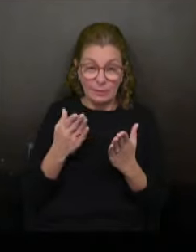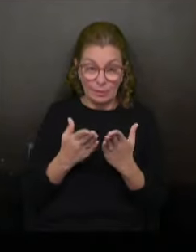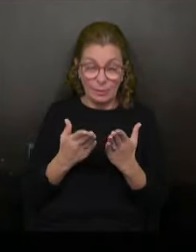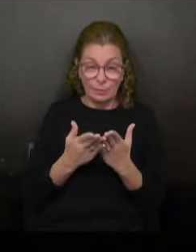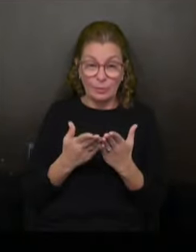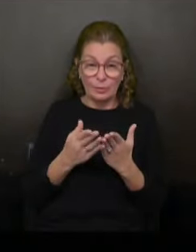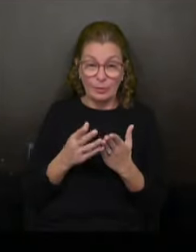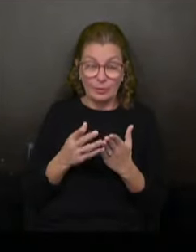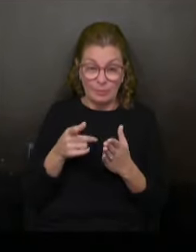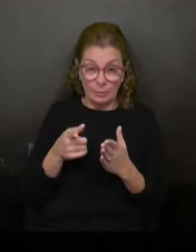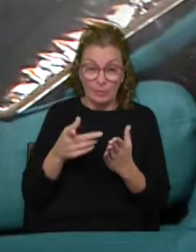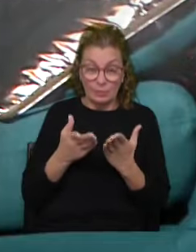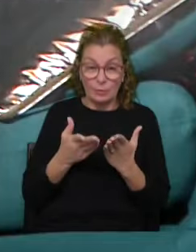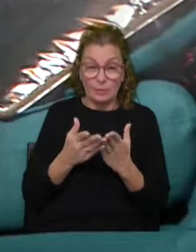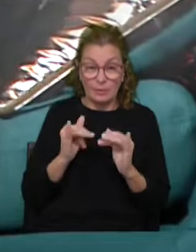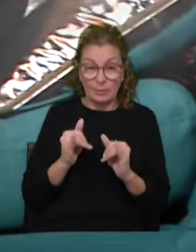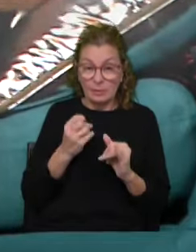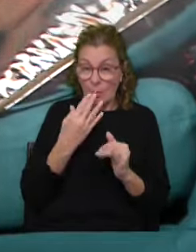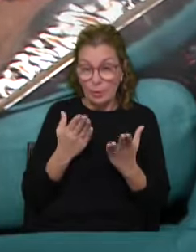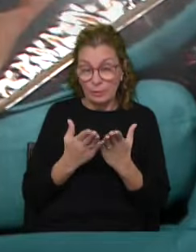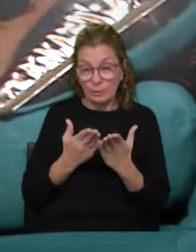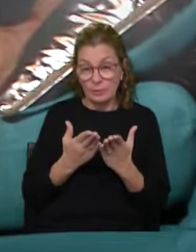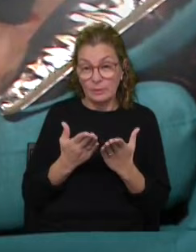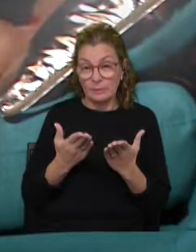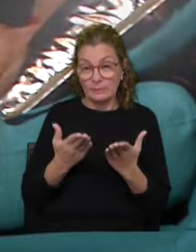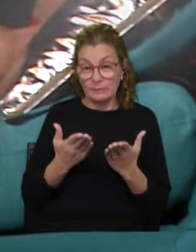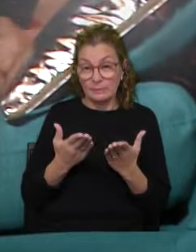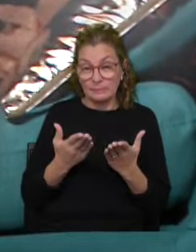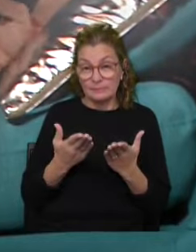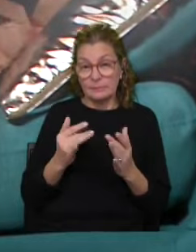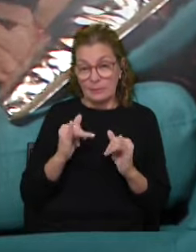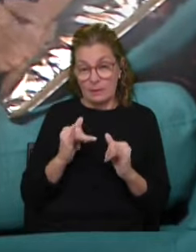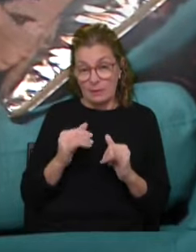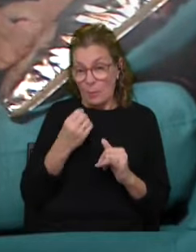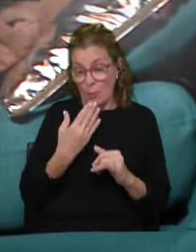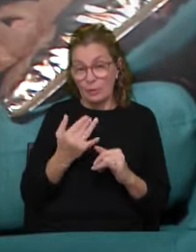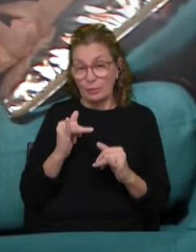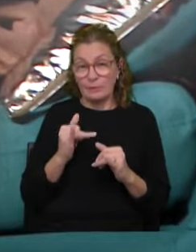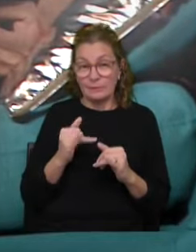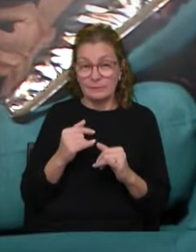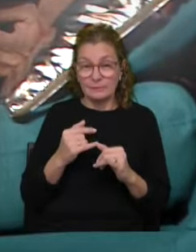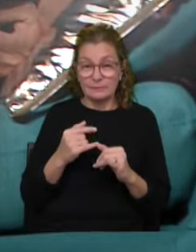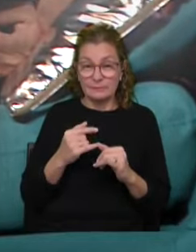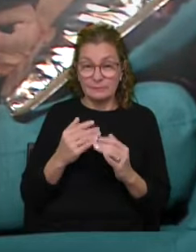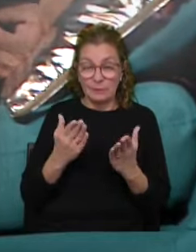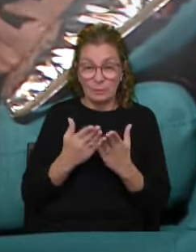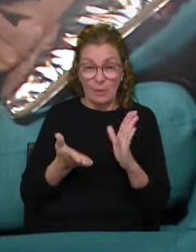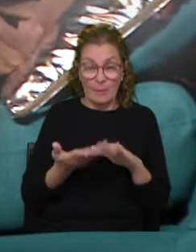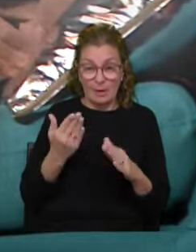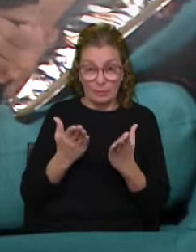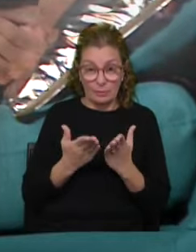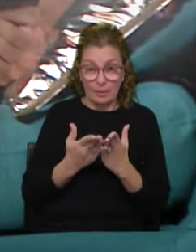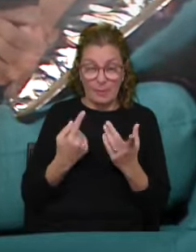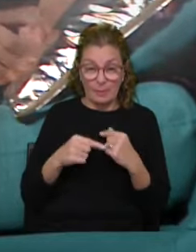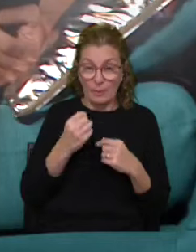para decirle a la gente, che, y bueno, sí, está bueno estudiar, ¿no? Sí, estudiar el instrumento. Sí, no, ni que hablar. Como dijo Charlie. Me gustaría estudiar mucho más de lo que estudio, pero